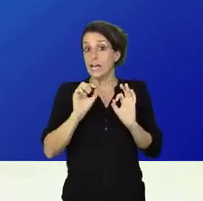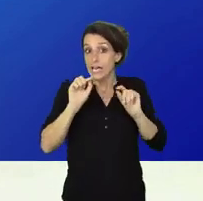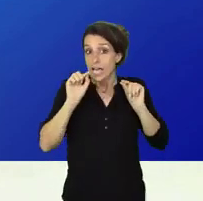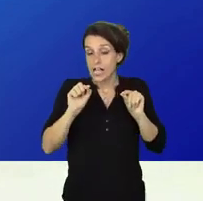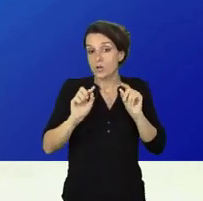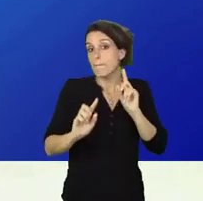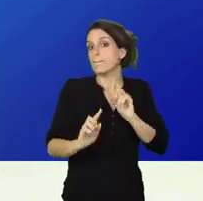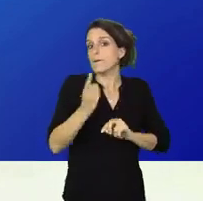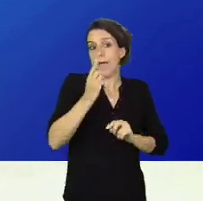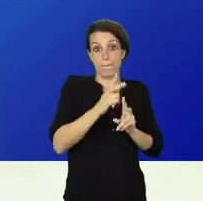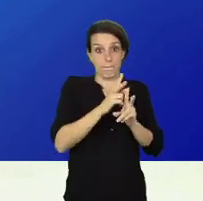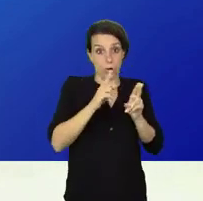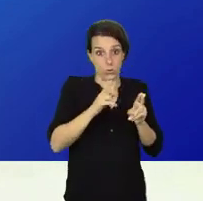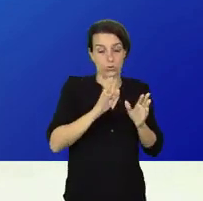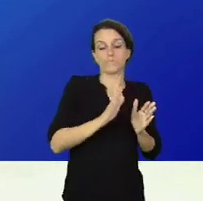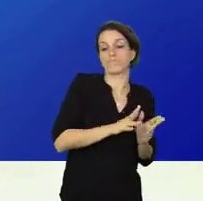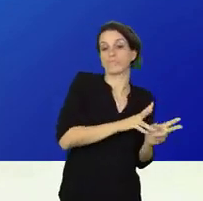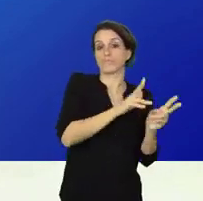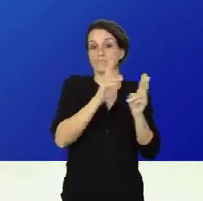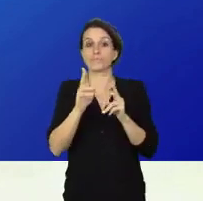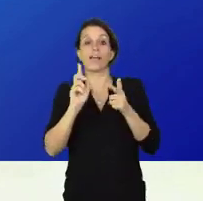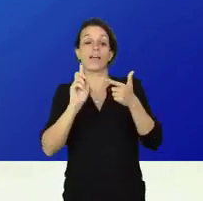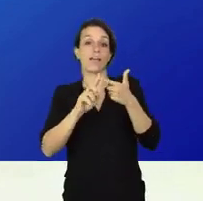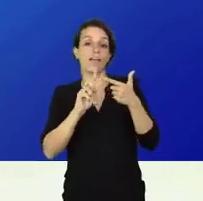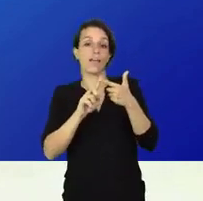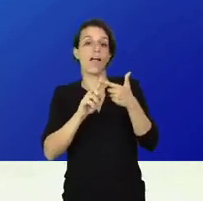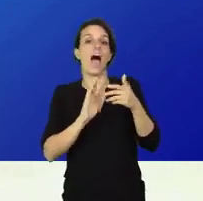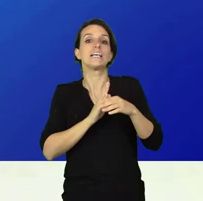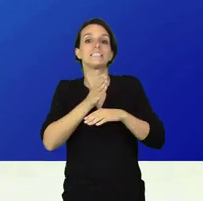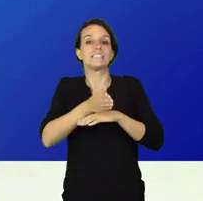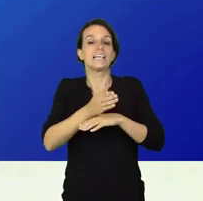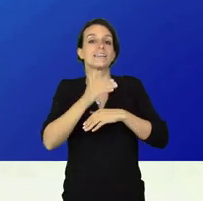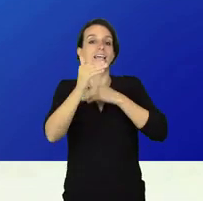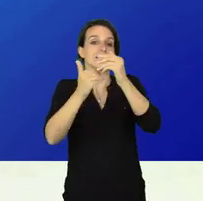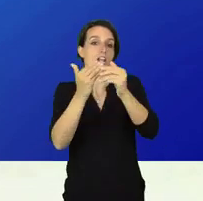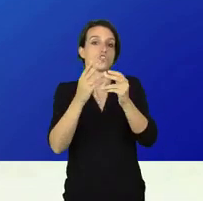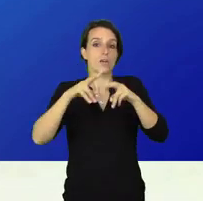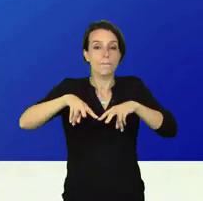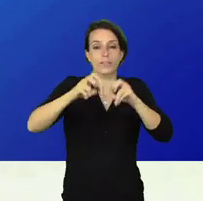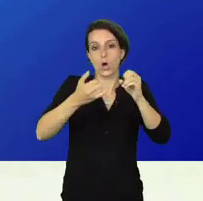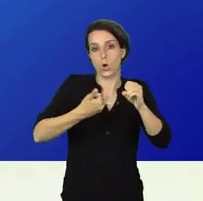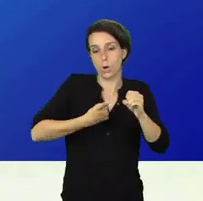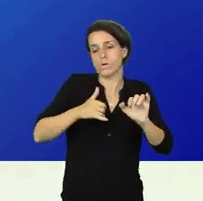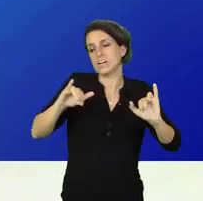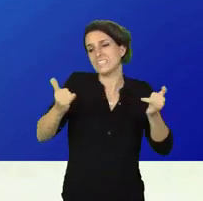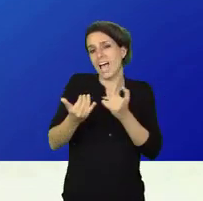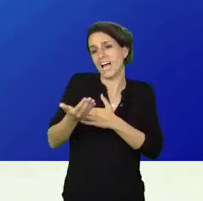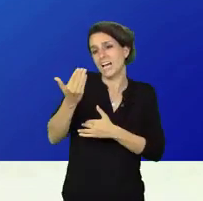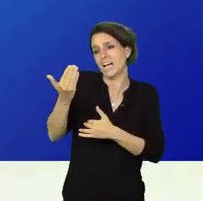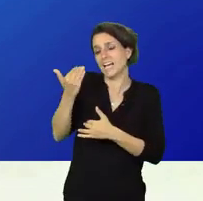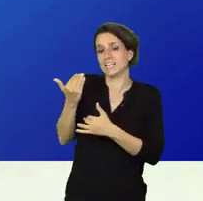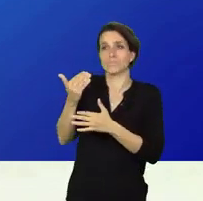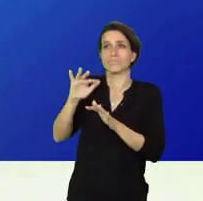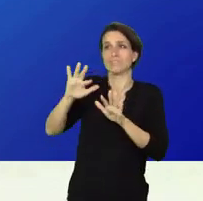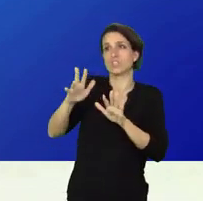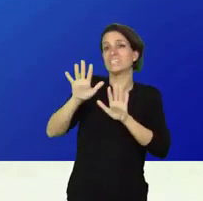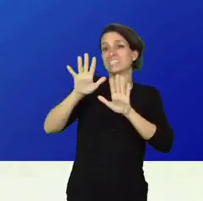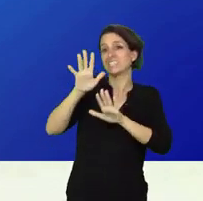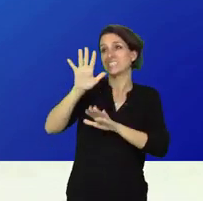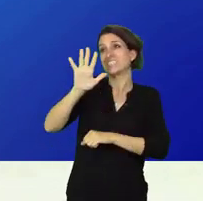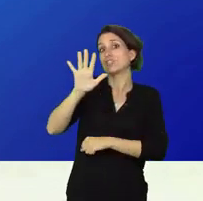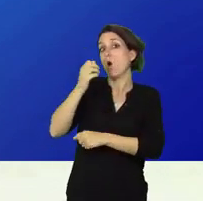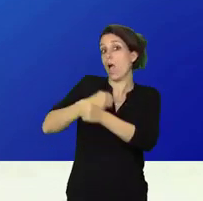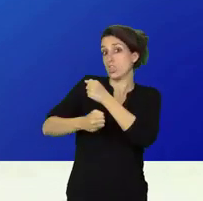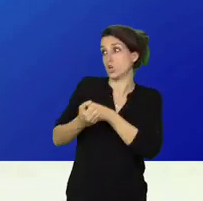Eso con respecto entonces al primer punto. Con respecto al segundo punto de asistencias de desarrollo e investigación, esto se viene desarrollando más o menos desde hace